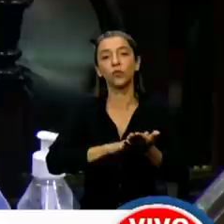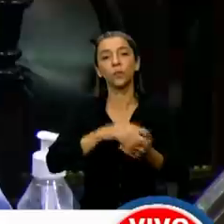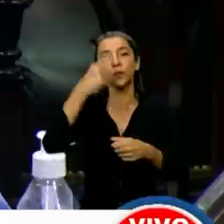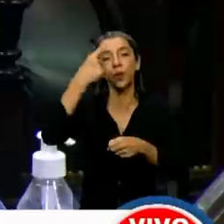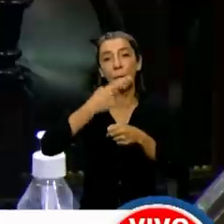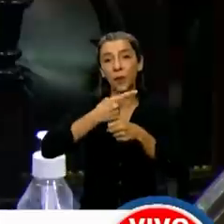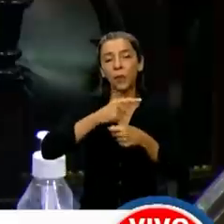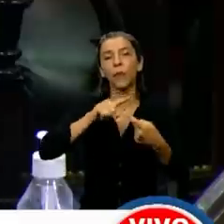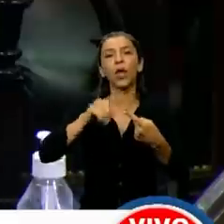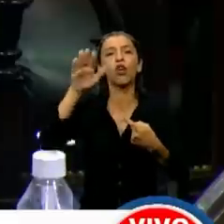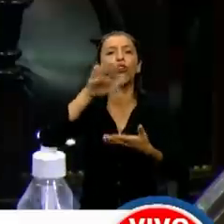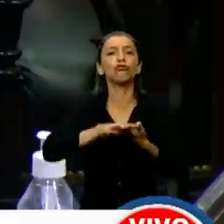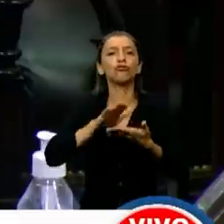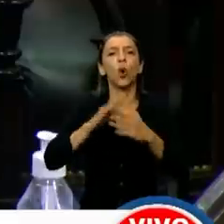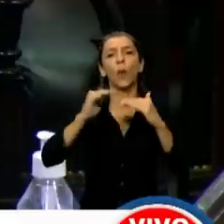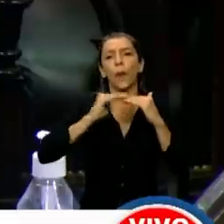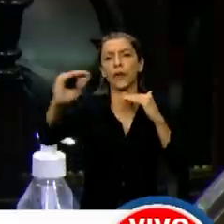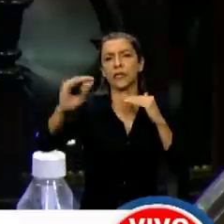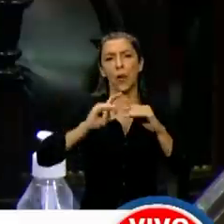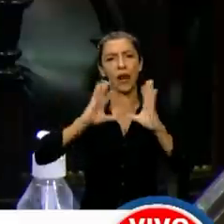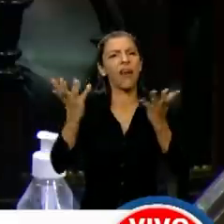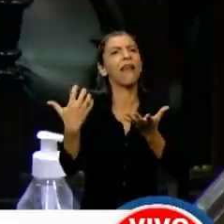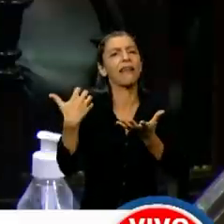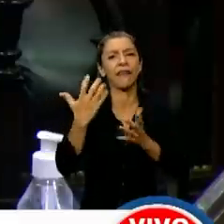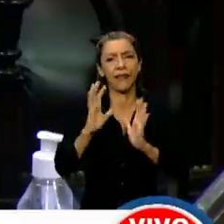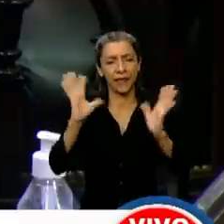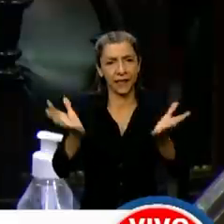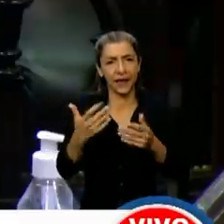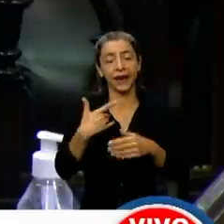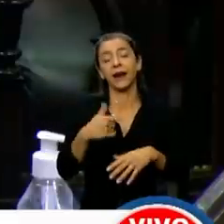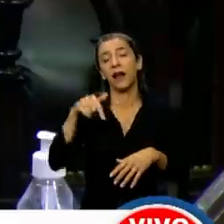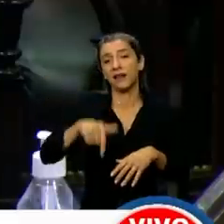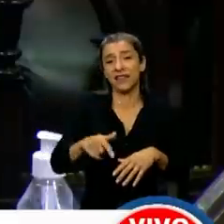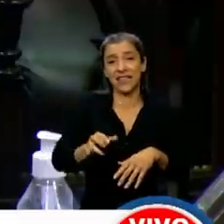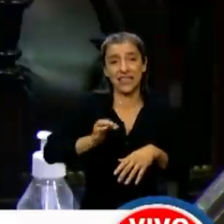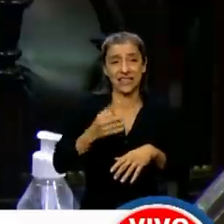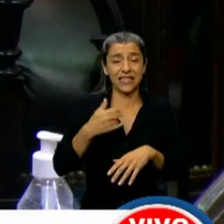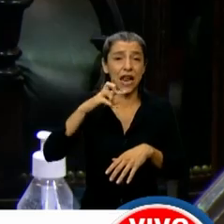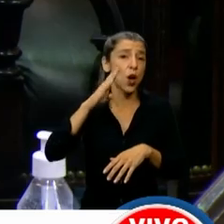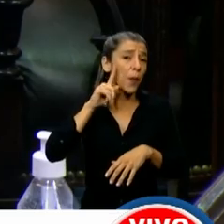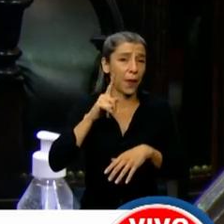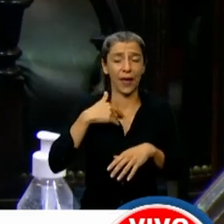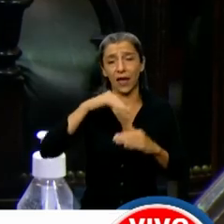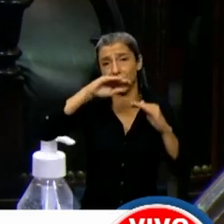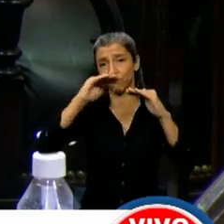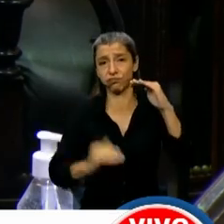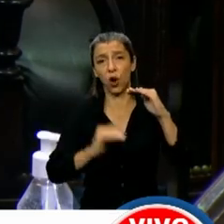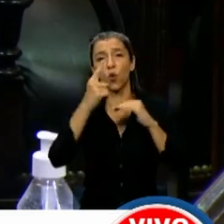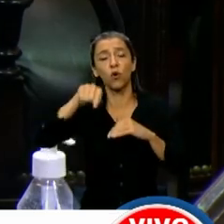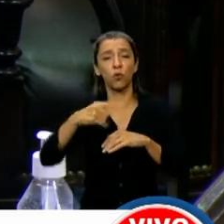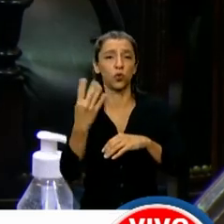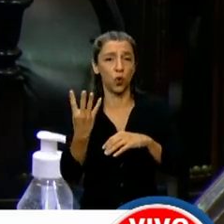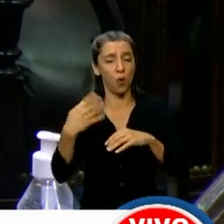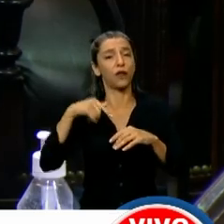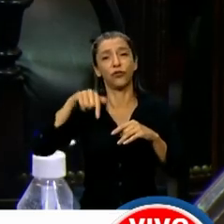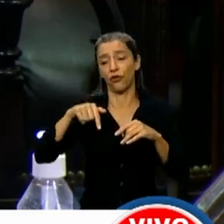estabilidad macro el déficit de este año 5.4 el pp y el difícil previsto en este presupuesto